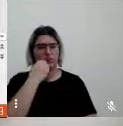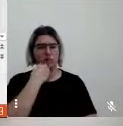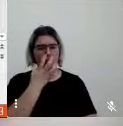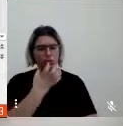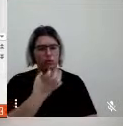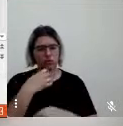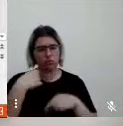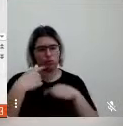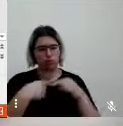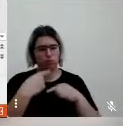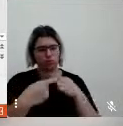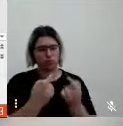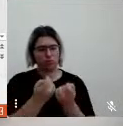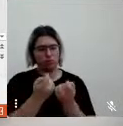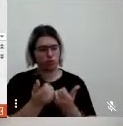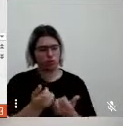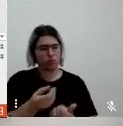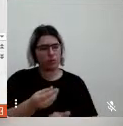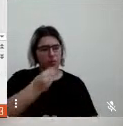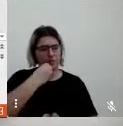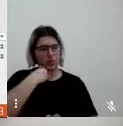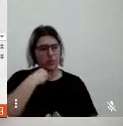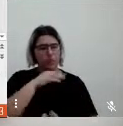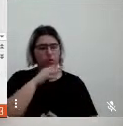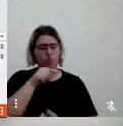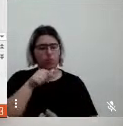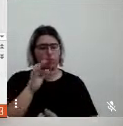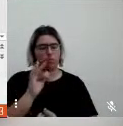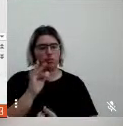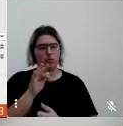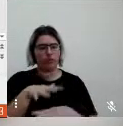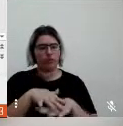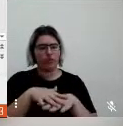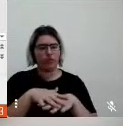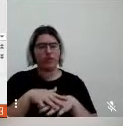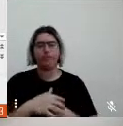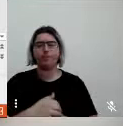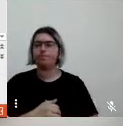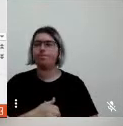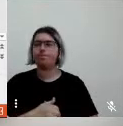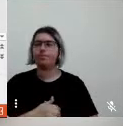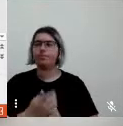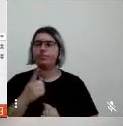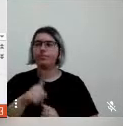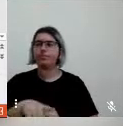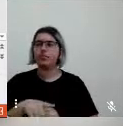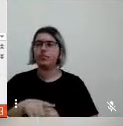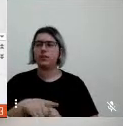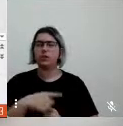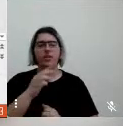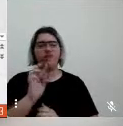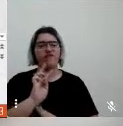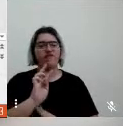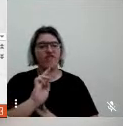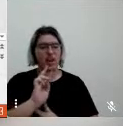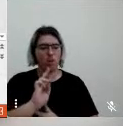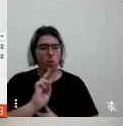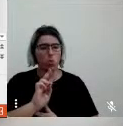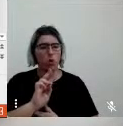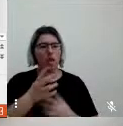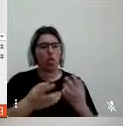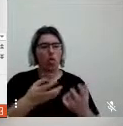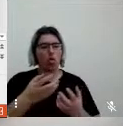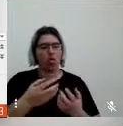también es una fuente de fibra y de grasas saludables. También asegurar el consumo de verdura, tanto cocida como